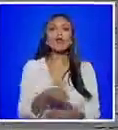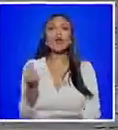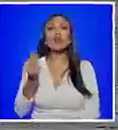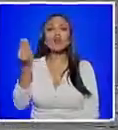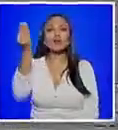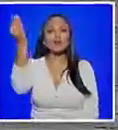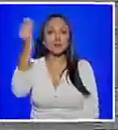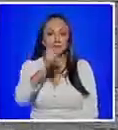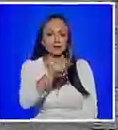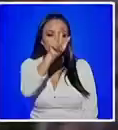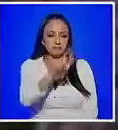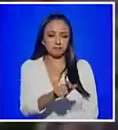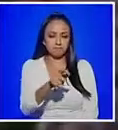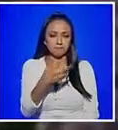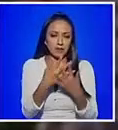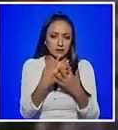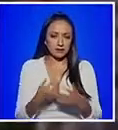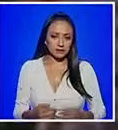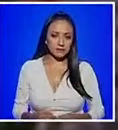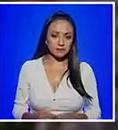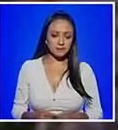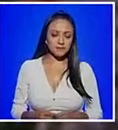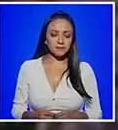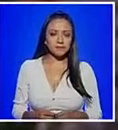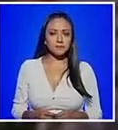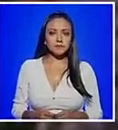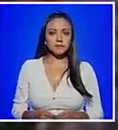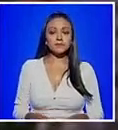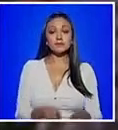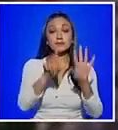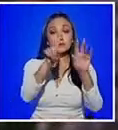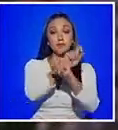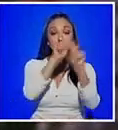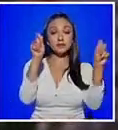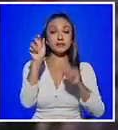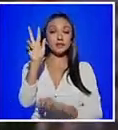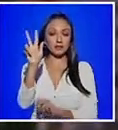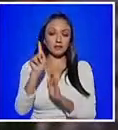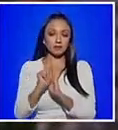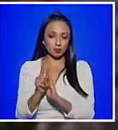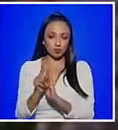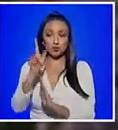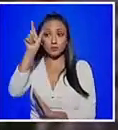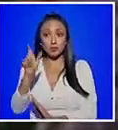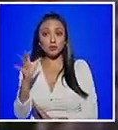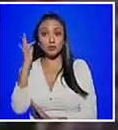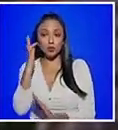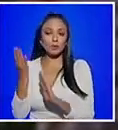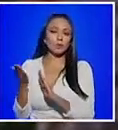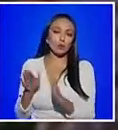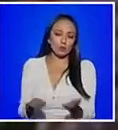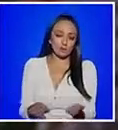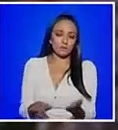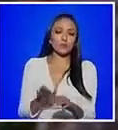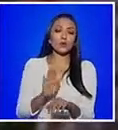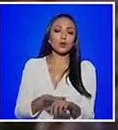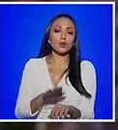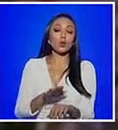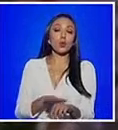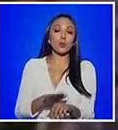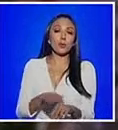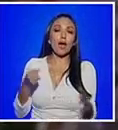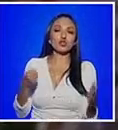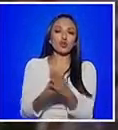adolescentes infractores. 6:03 de la mañana, una joven falleció luego de ser atropellada por un vehículo en el norte de